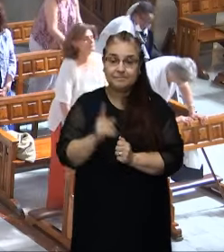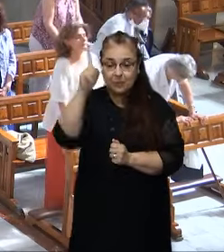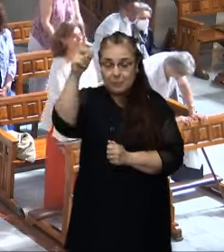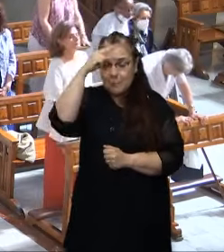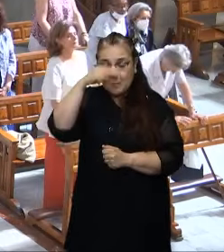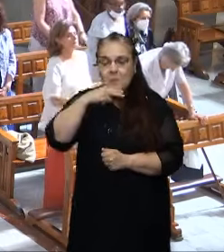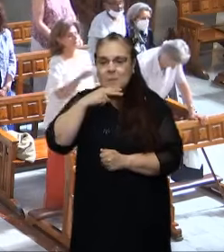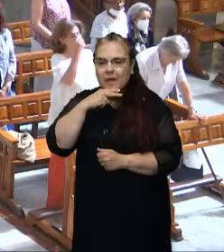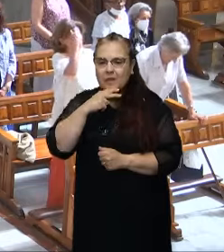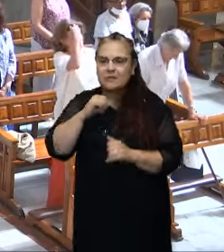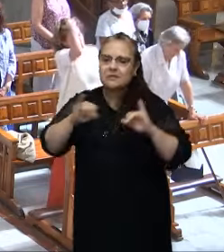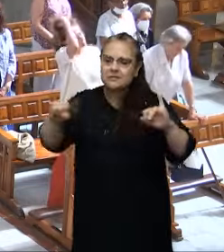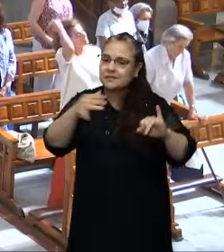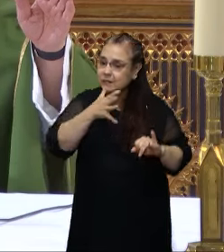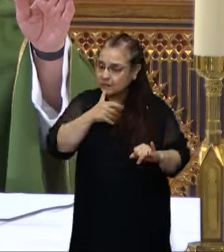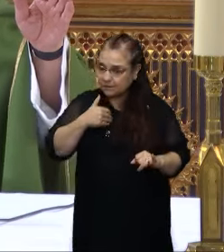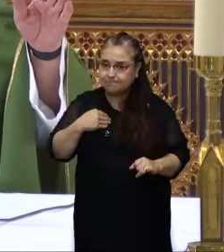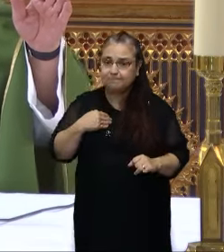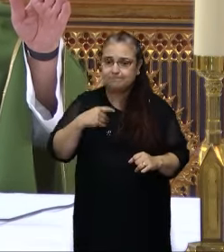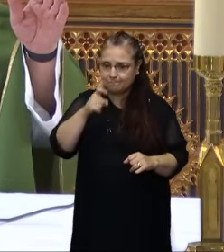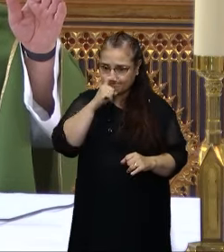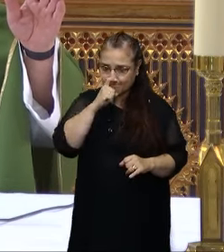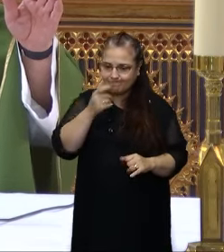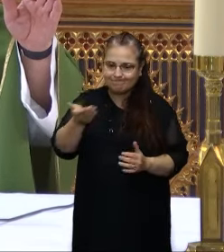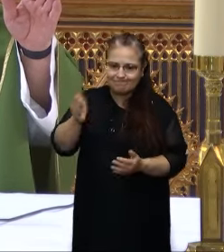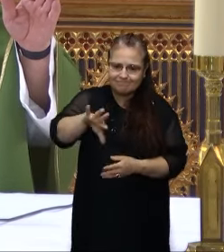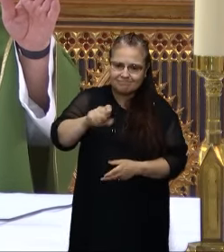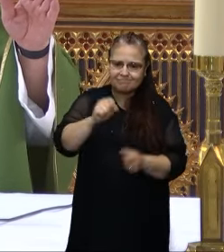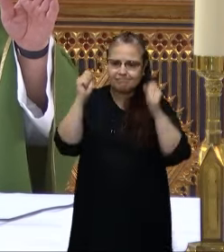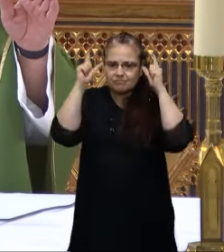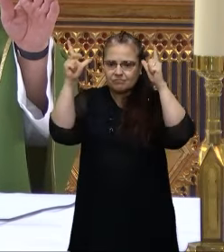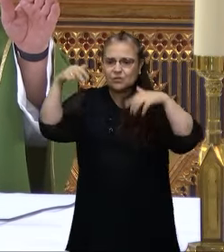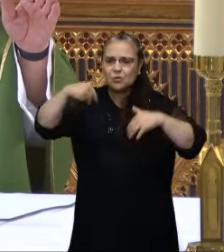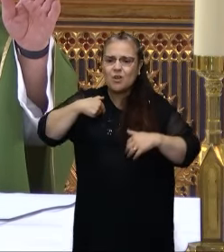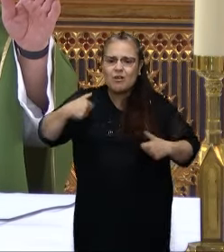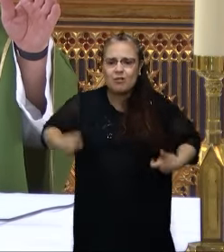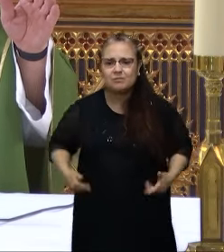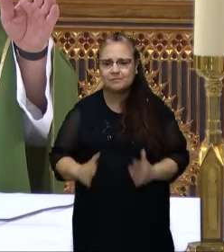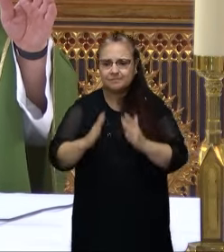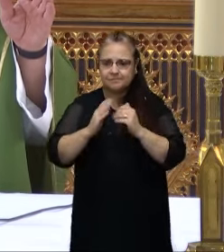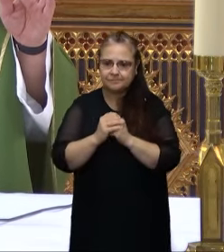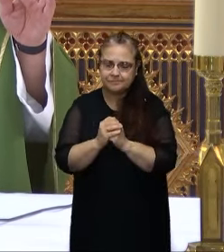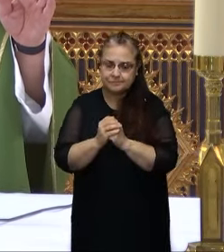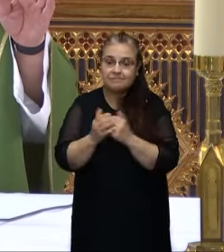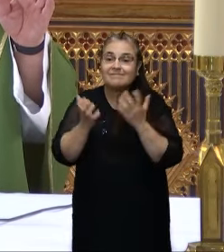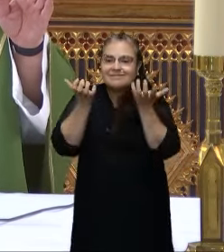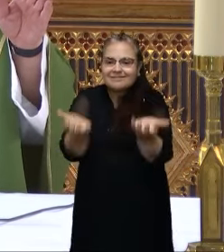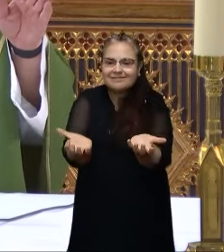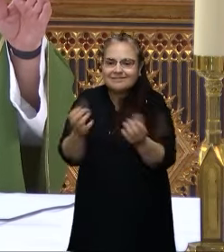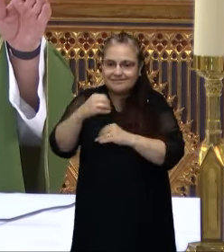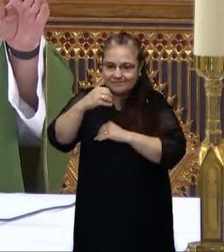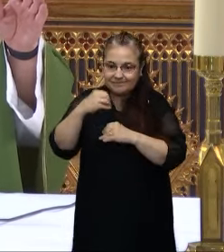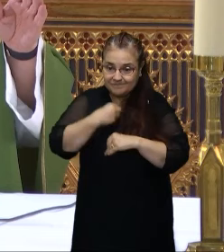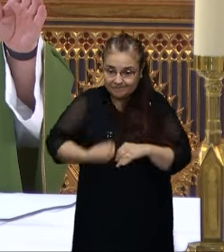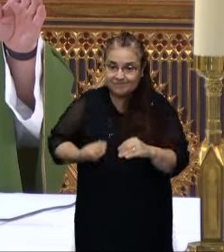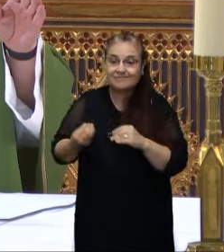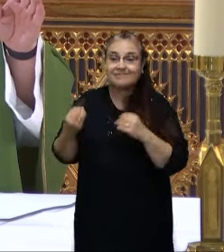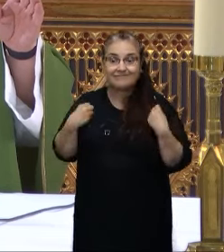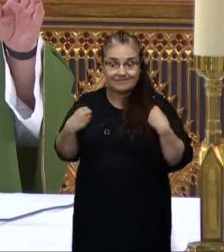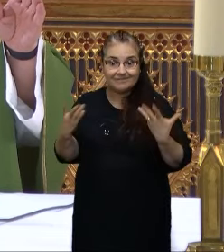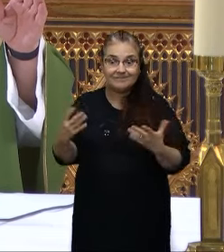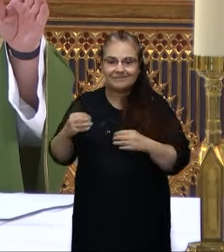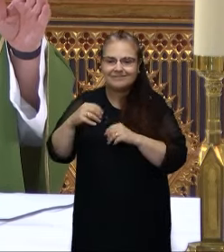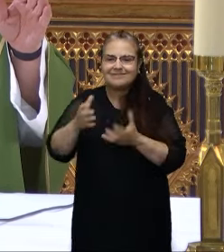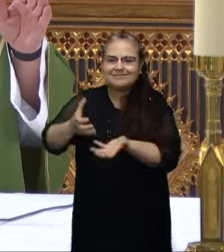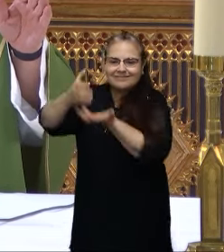Así pues, Padre, al celebrar ahora el memorial de la muerte y resurrección de tu Hijo, te ofrecemos el pan de vida y el cáliz